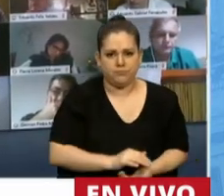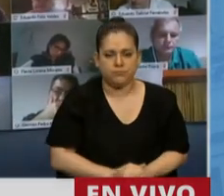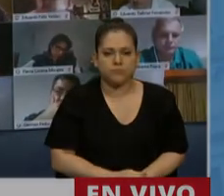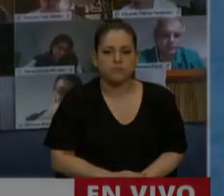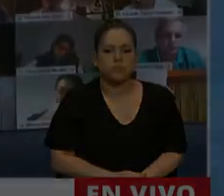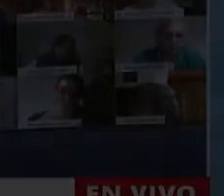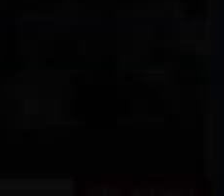Gracias, diputada.